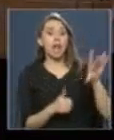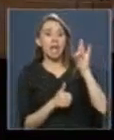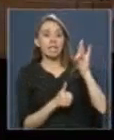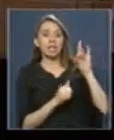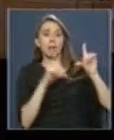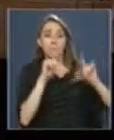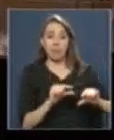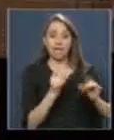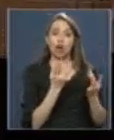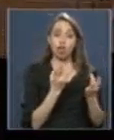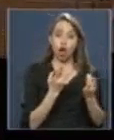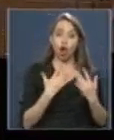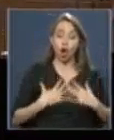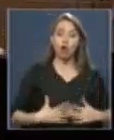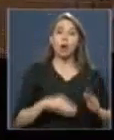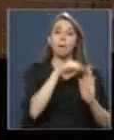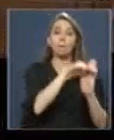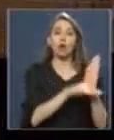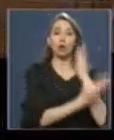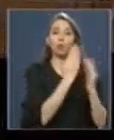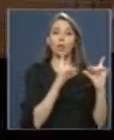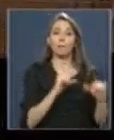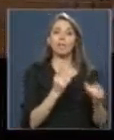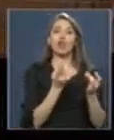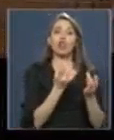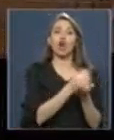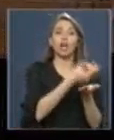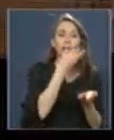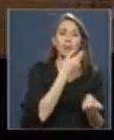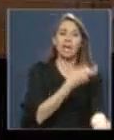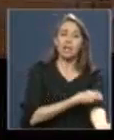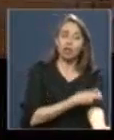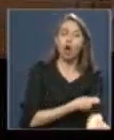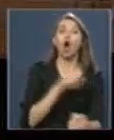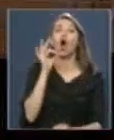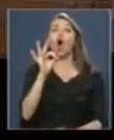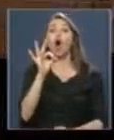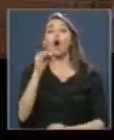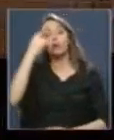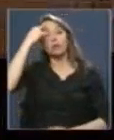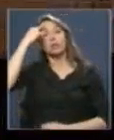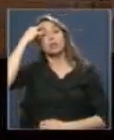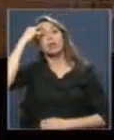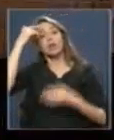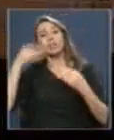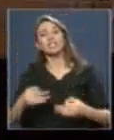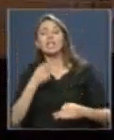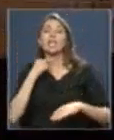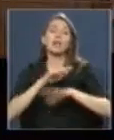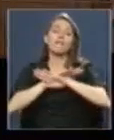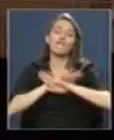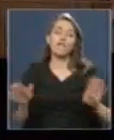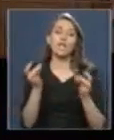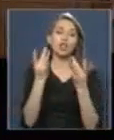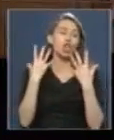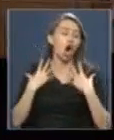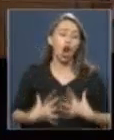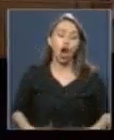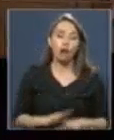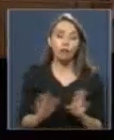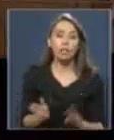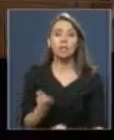a través de un programa de cuidados paliativos, o pueda decidir terminar definitivamente con el dolor a través de solicitar la eutanasia.